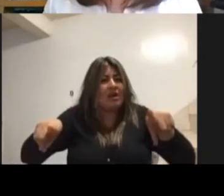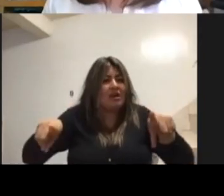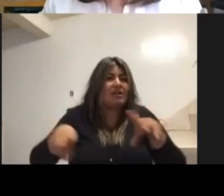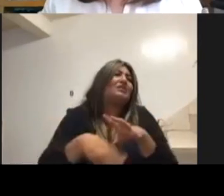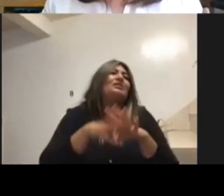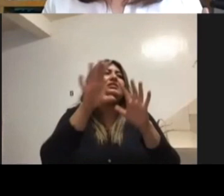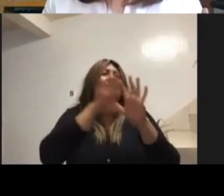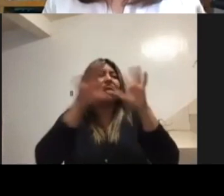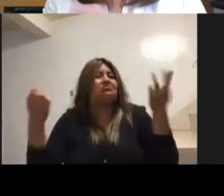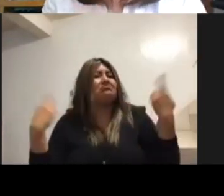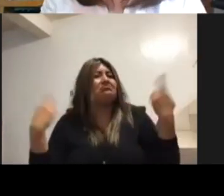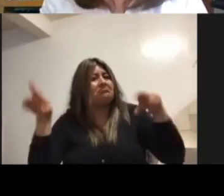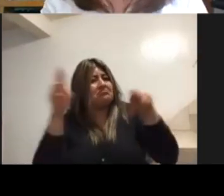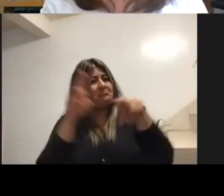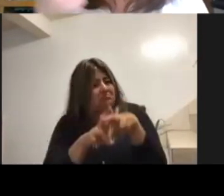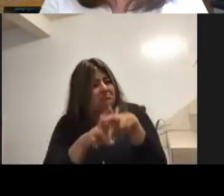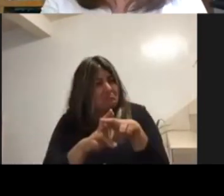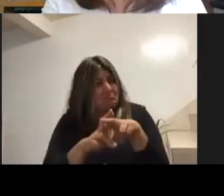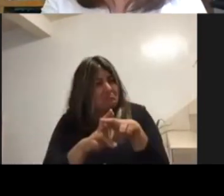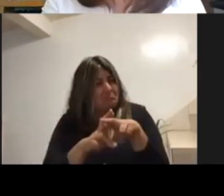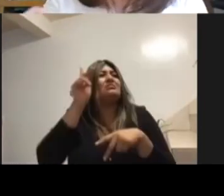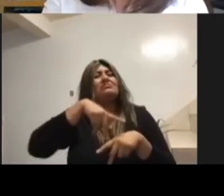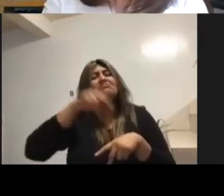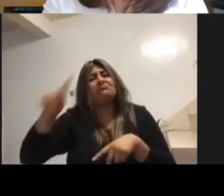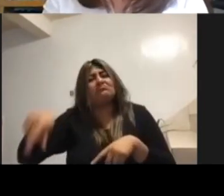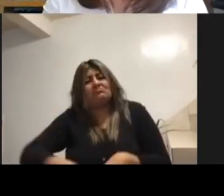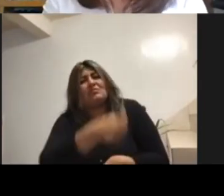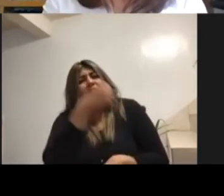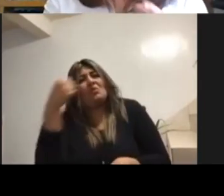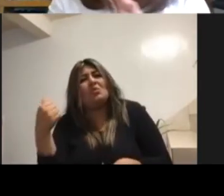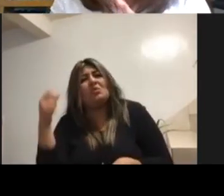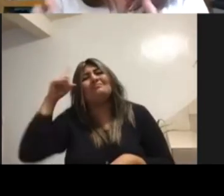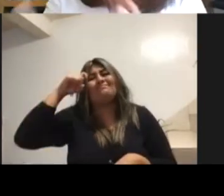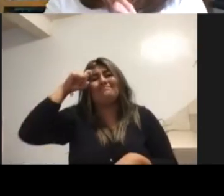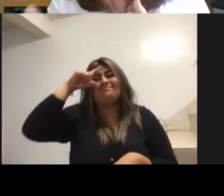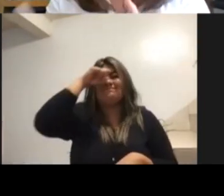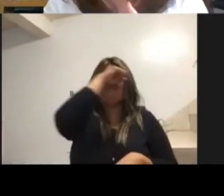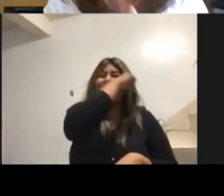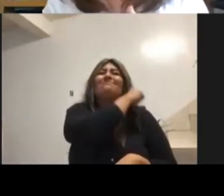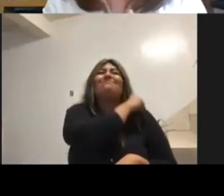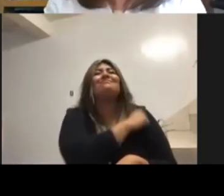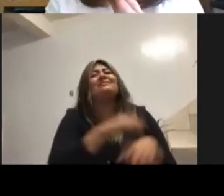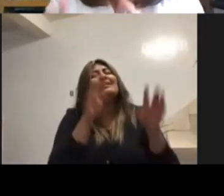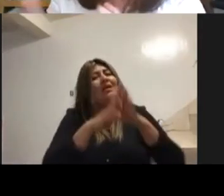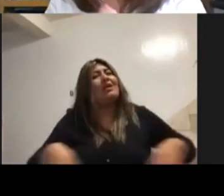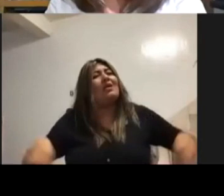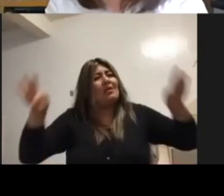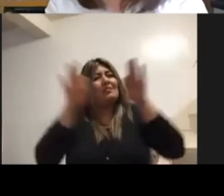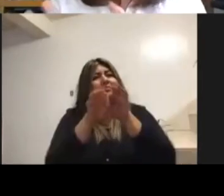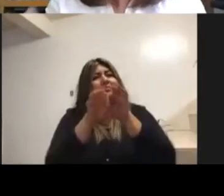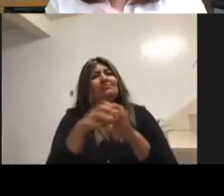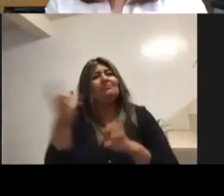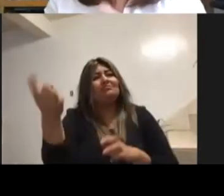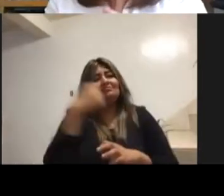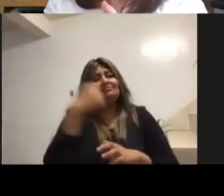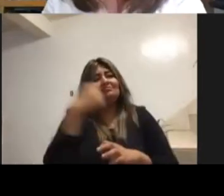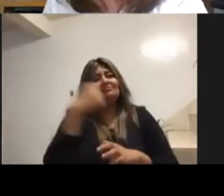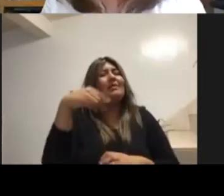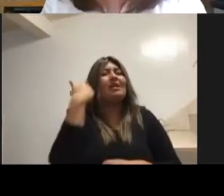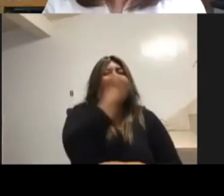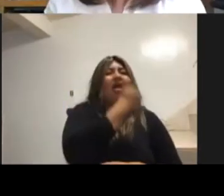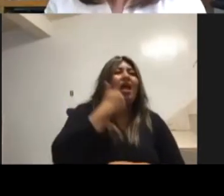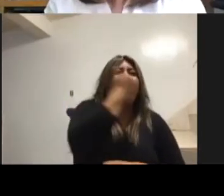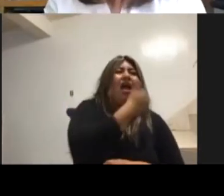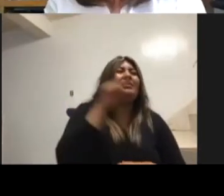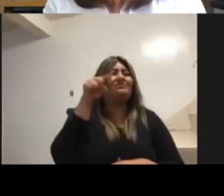complejo. Para hacer un ajuste para un alumno que a lo mejor yo digo, bueno, es que va un poco atrasado, falta mucho, los papás